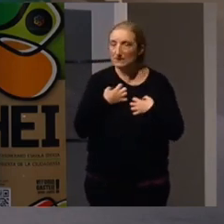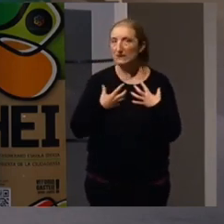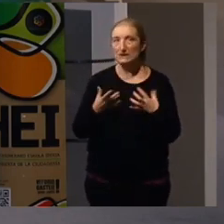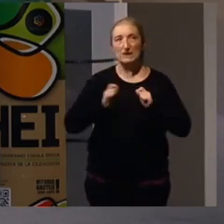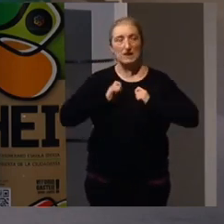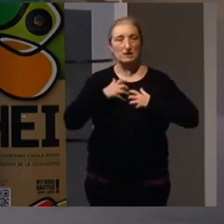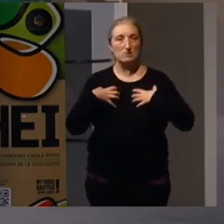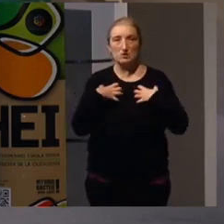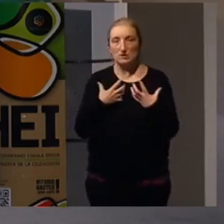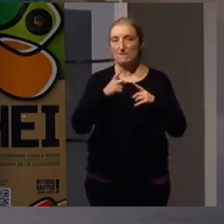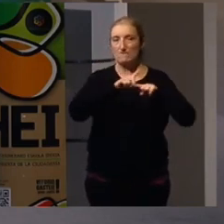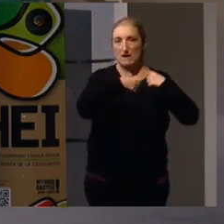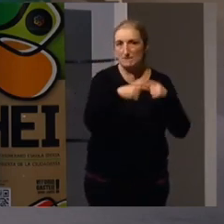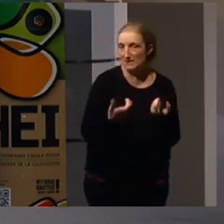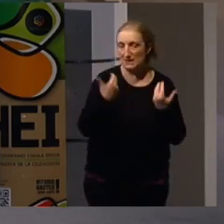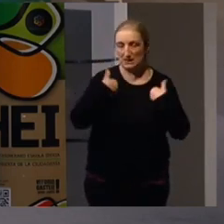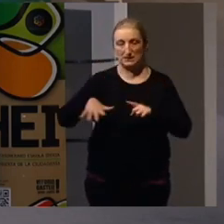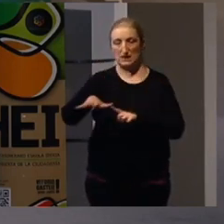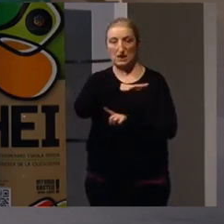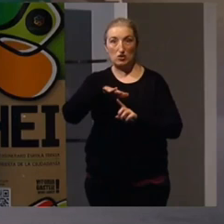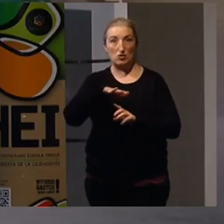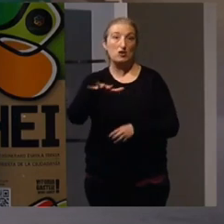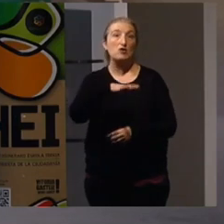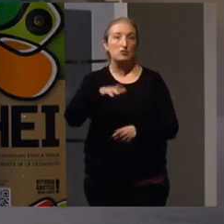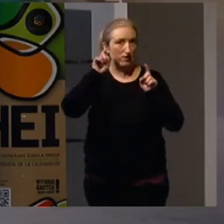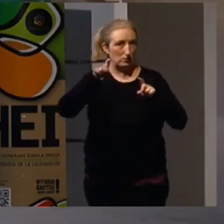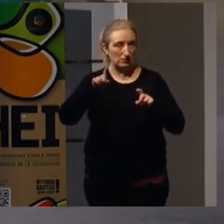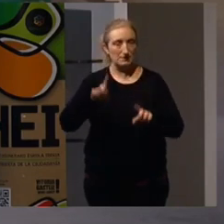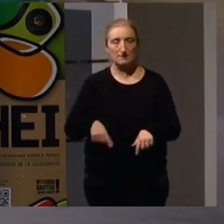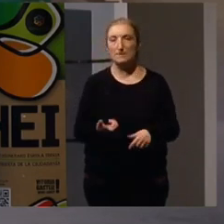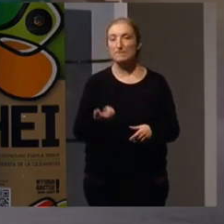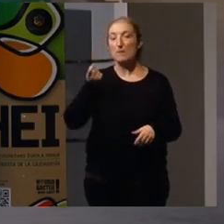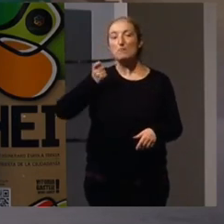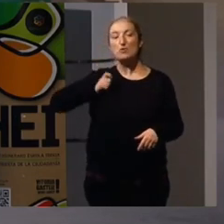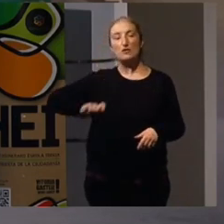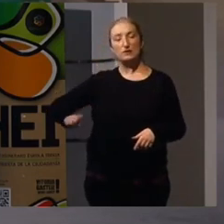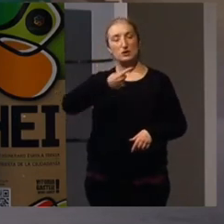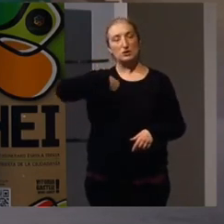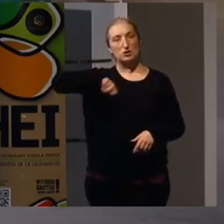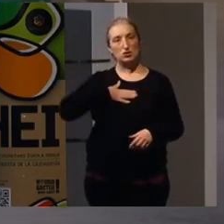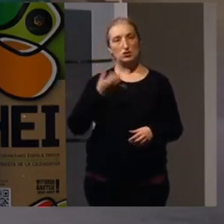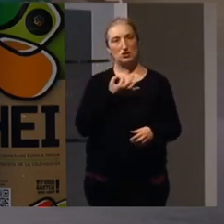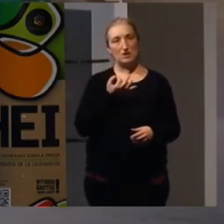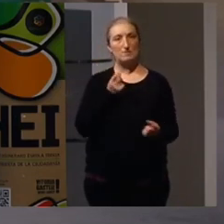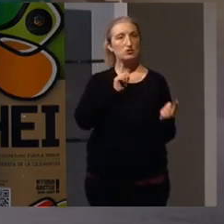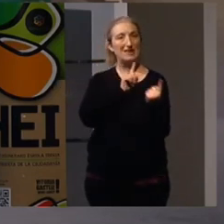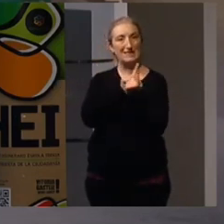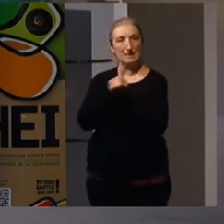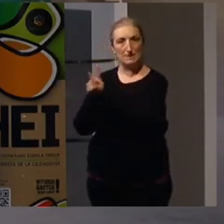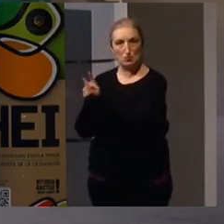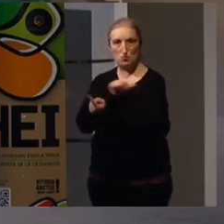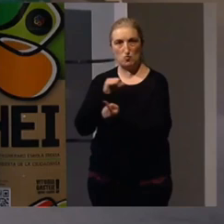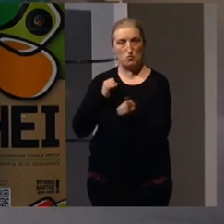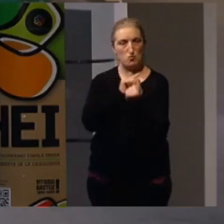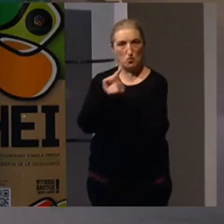muchísima angustia, tanto en sus familias como en el entorno educativo. Los profesionales tenemos que atender individualmente